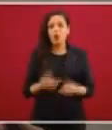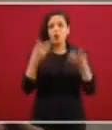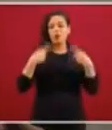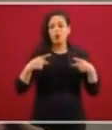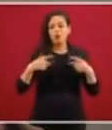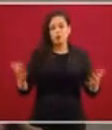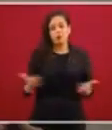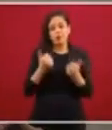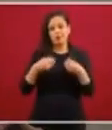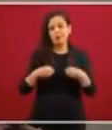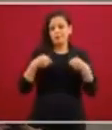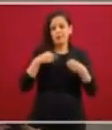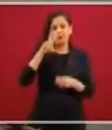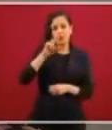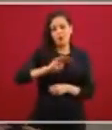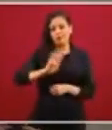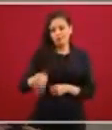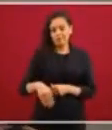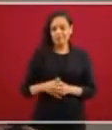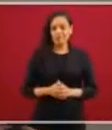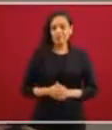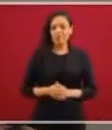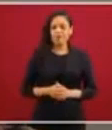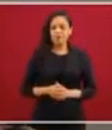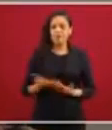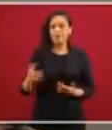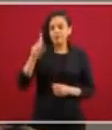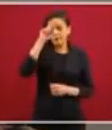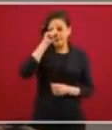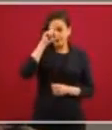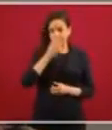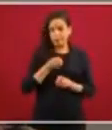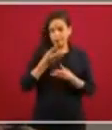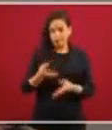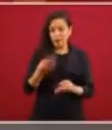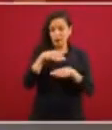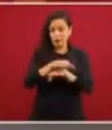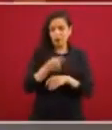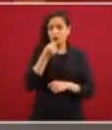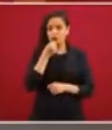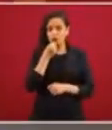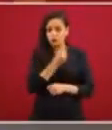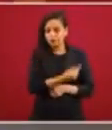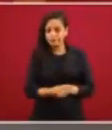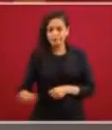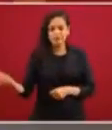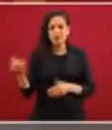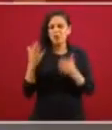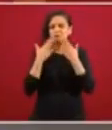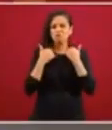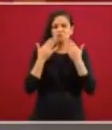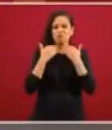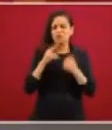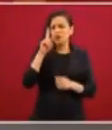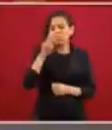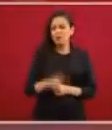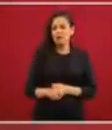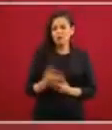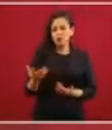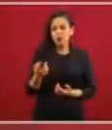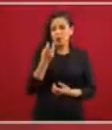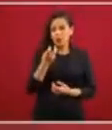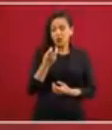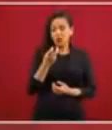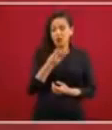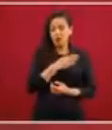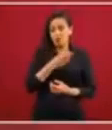Gracias. Cambios en las recomendaciones. Con el tema de niños no hay ningún cambio nuevo. Es una muy buena noticia haber constatado